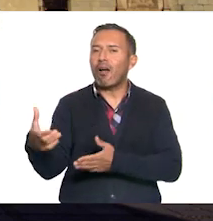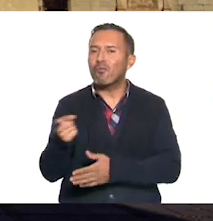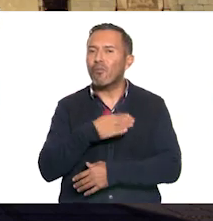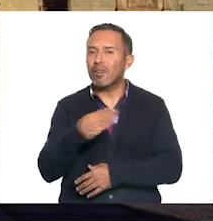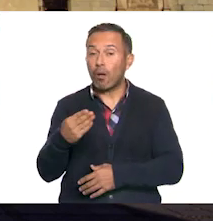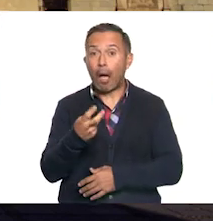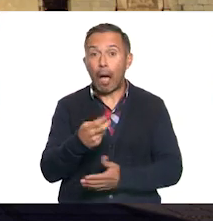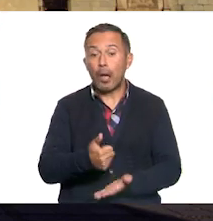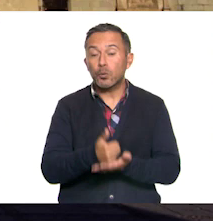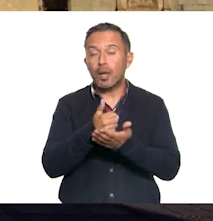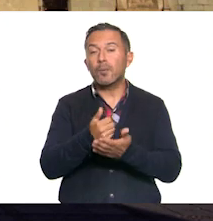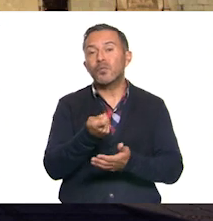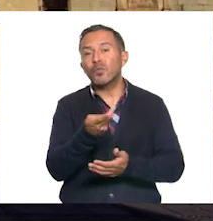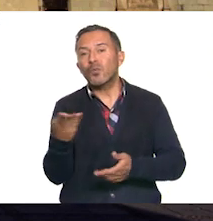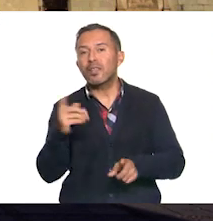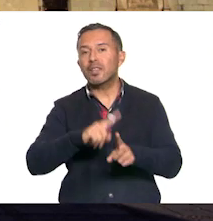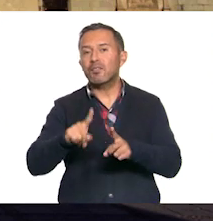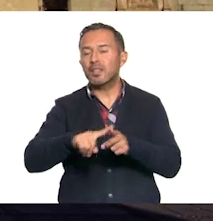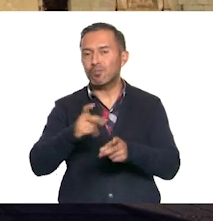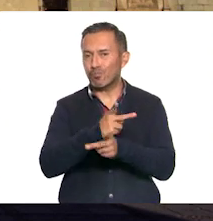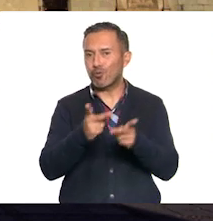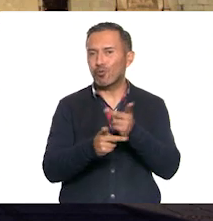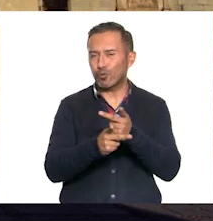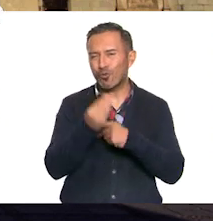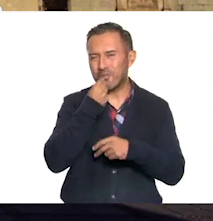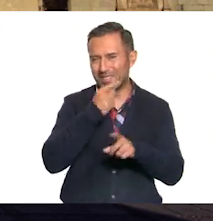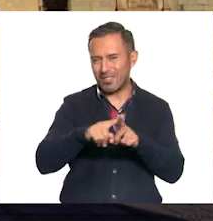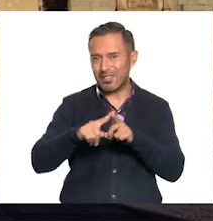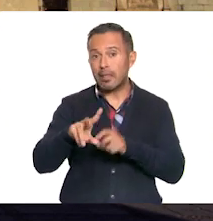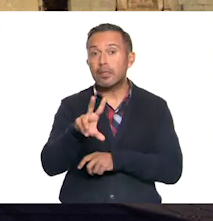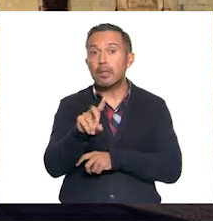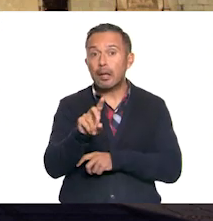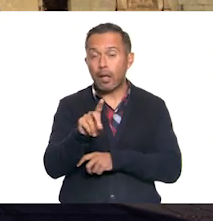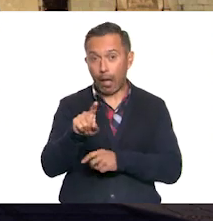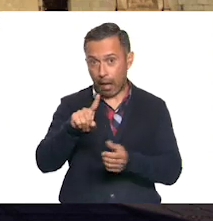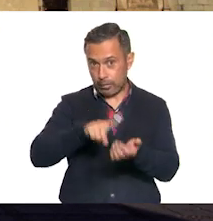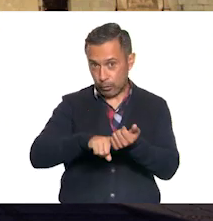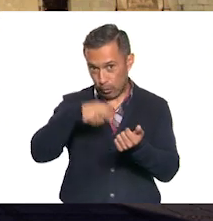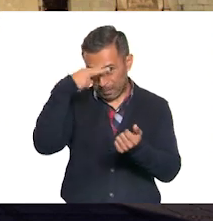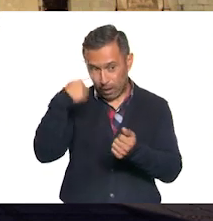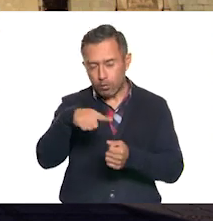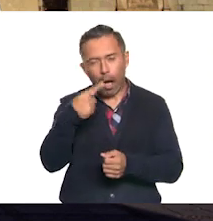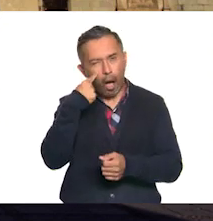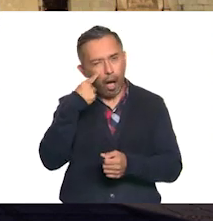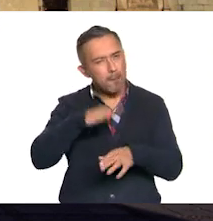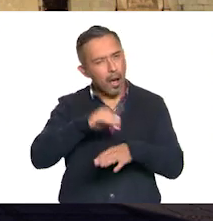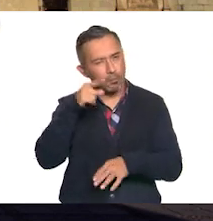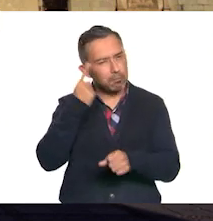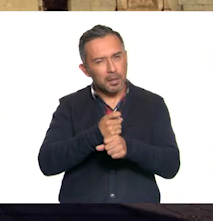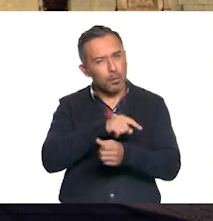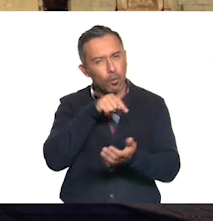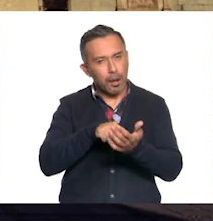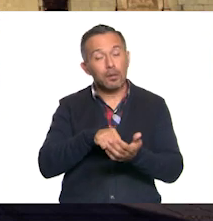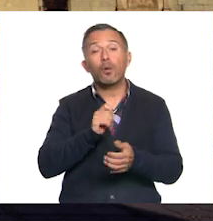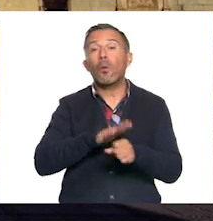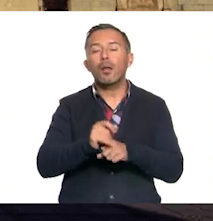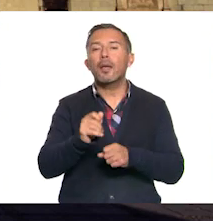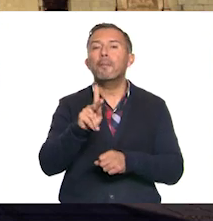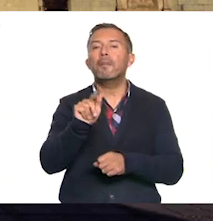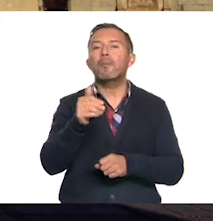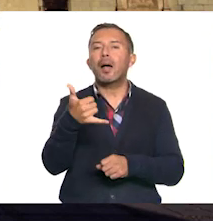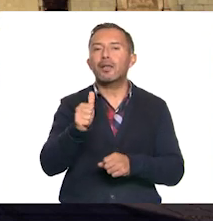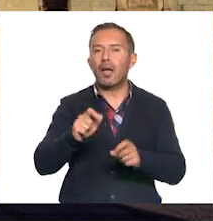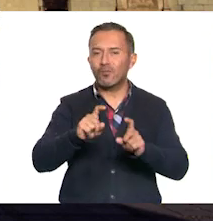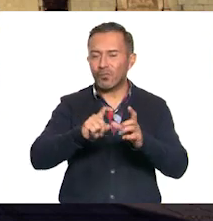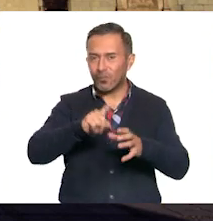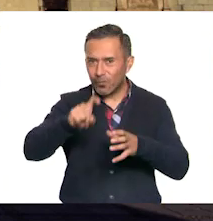cultiven más de 30 productos en los que la entidad destaca a nivel nacional. Los que más se producen son papaya, piña y